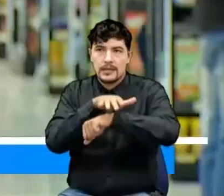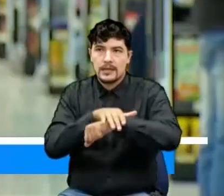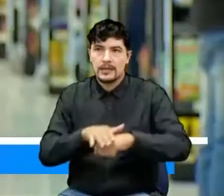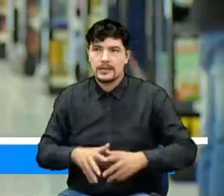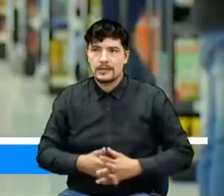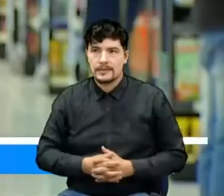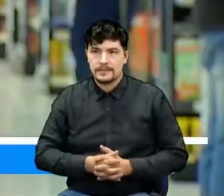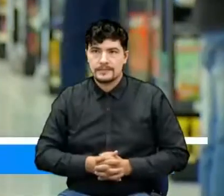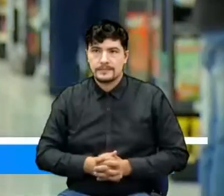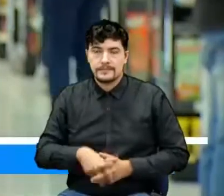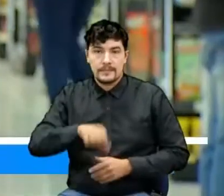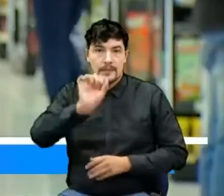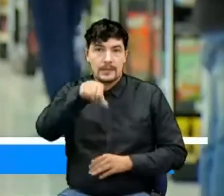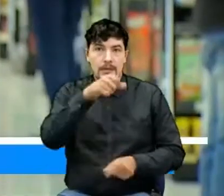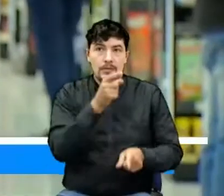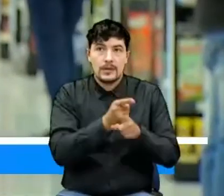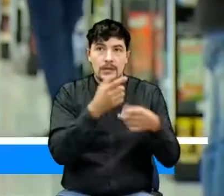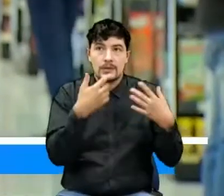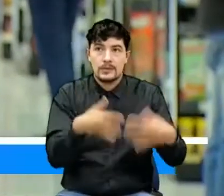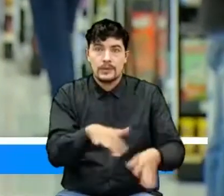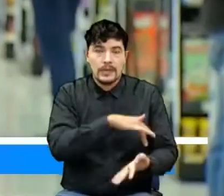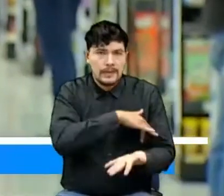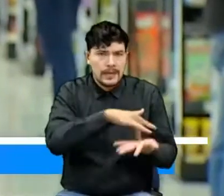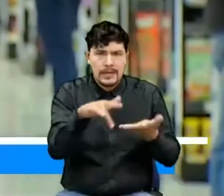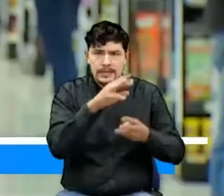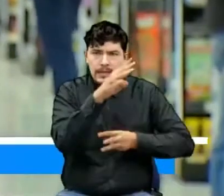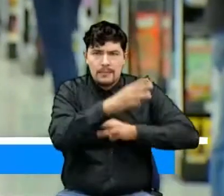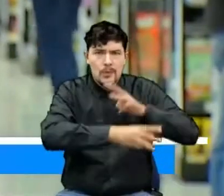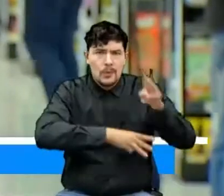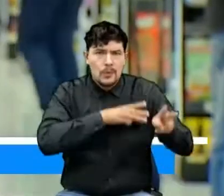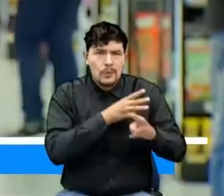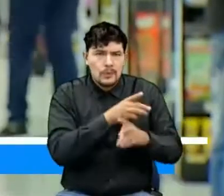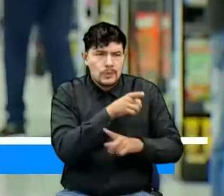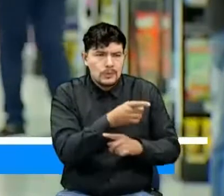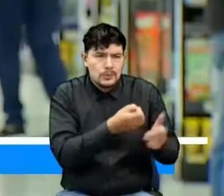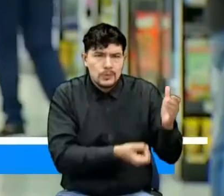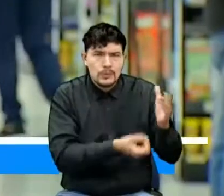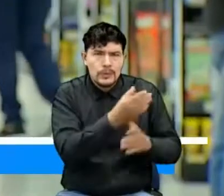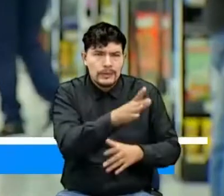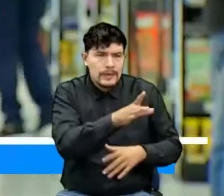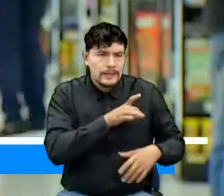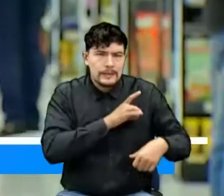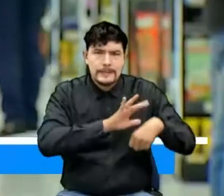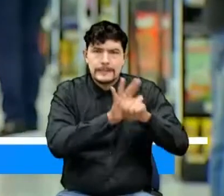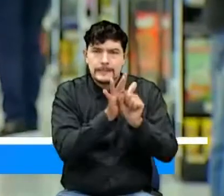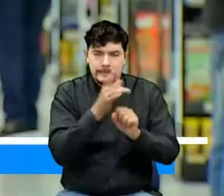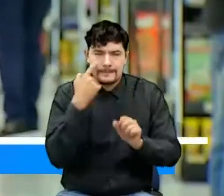Y es que hay alerta en el mundo por esta nueva cepa de contagios de COVID-19. Aquí les contamos.